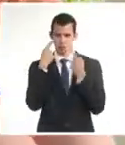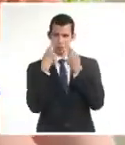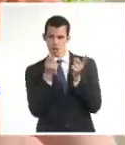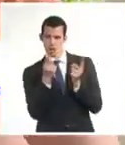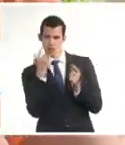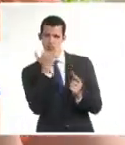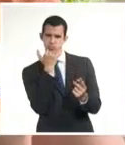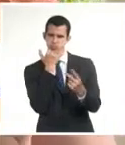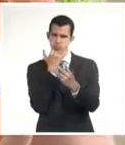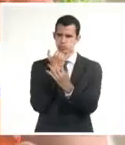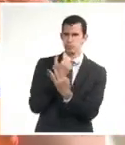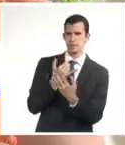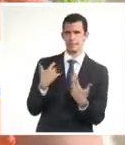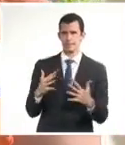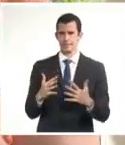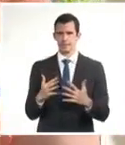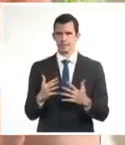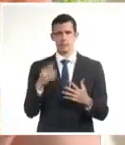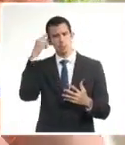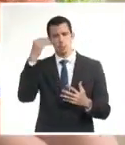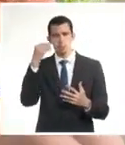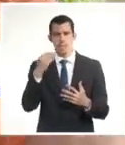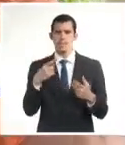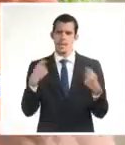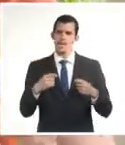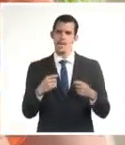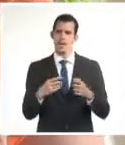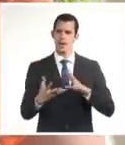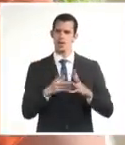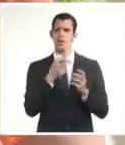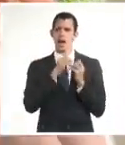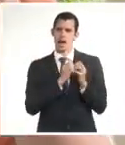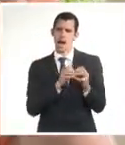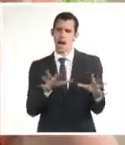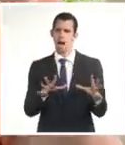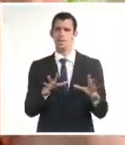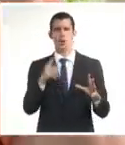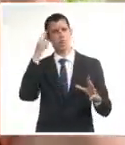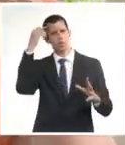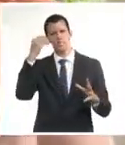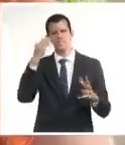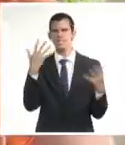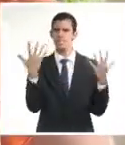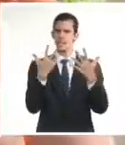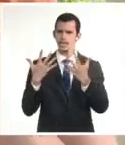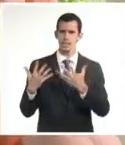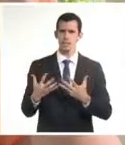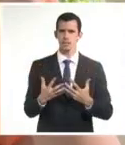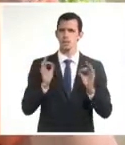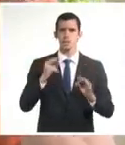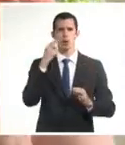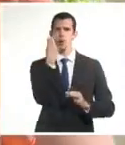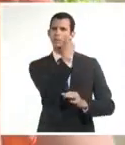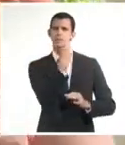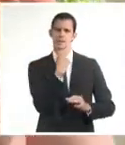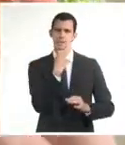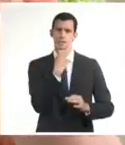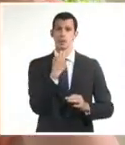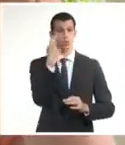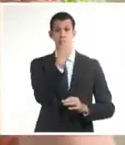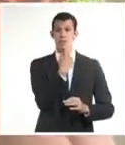alrededor, cuando pensemos en lo que nos queda por hacer, hay un ejemplo que siempre va a estar ahí para nosotros de persona cabal, de persona